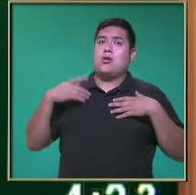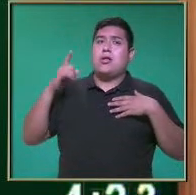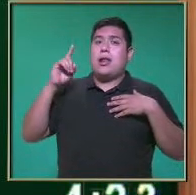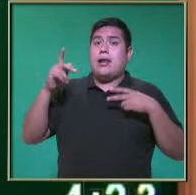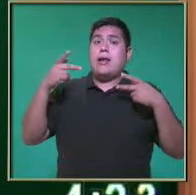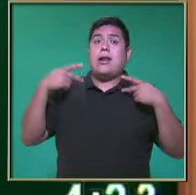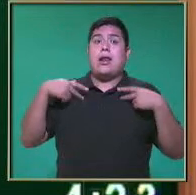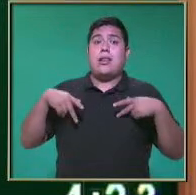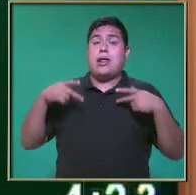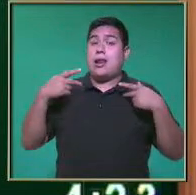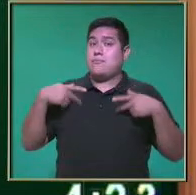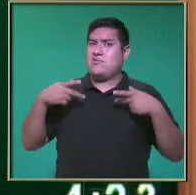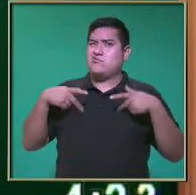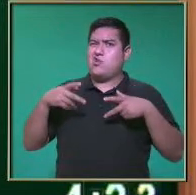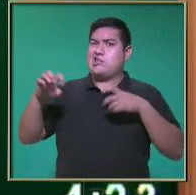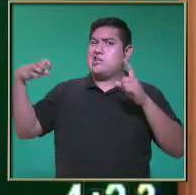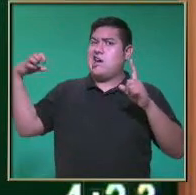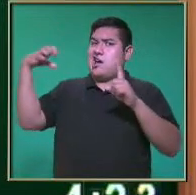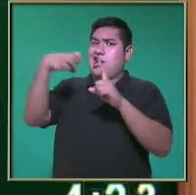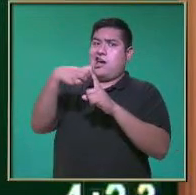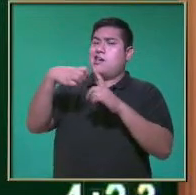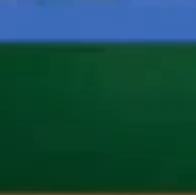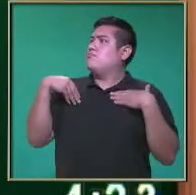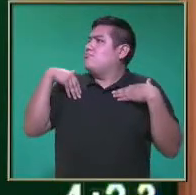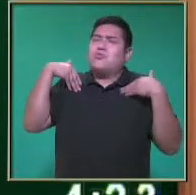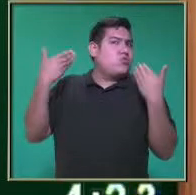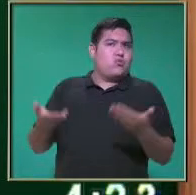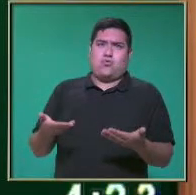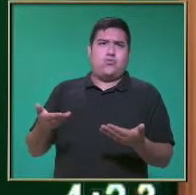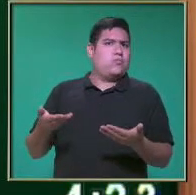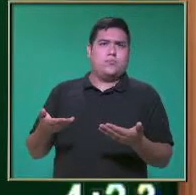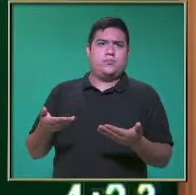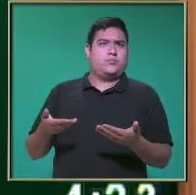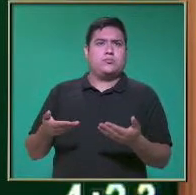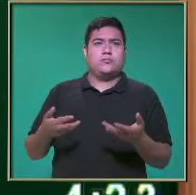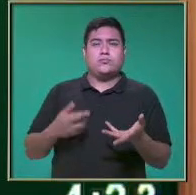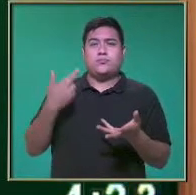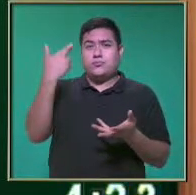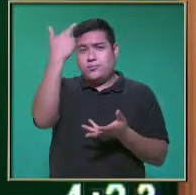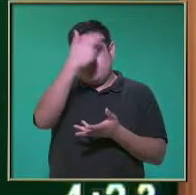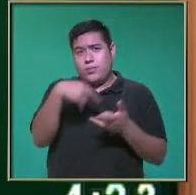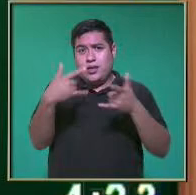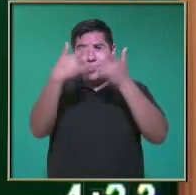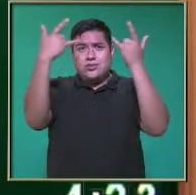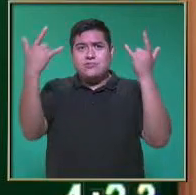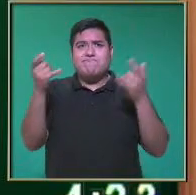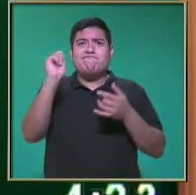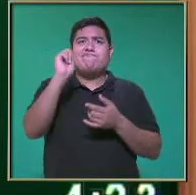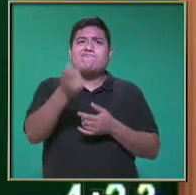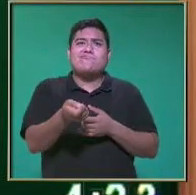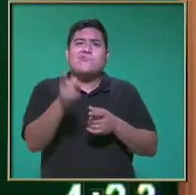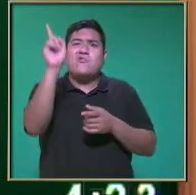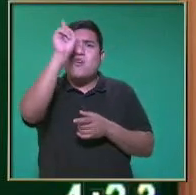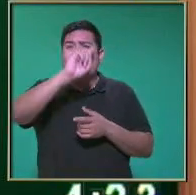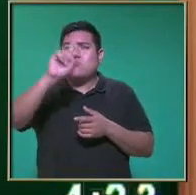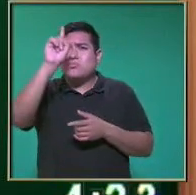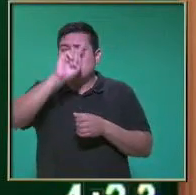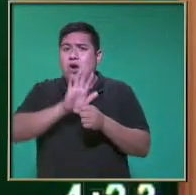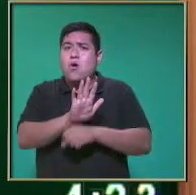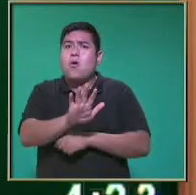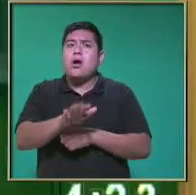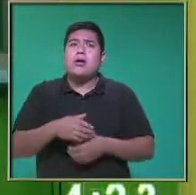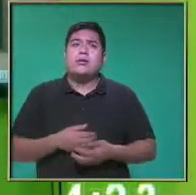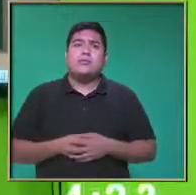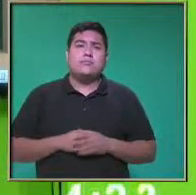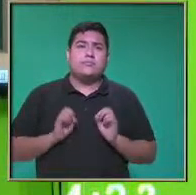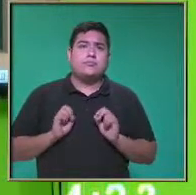los aduladores. Bien, vamos a analizar a qué se refiere esta fábula, cuál es el mensaje que nos transmite,